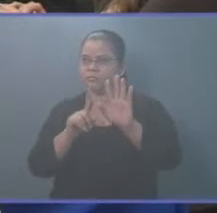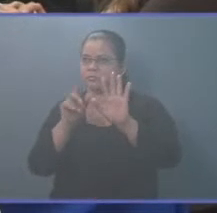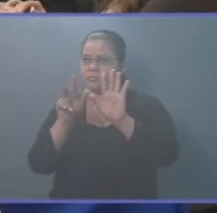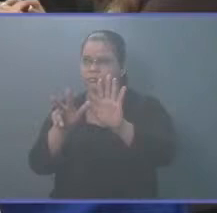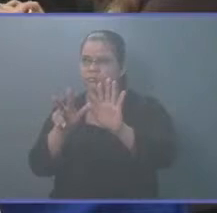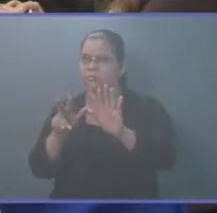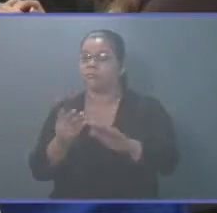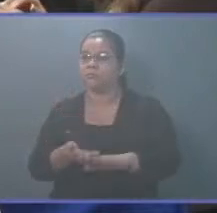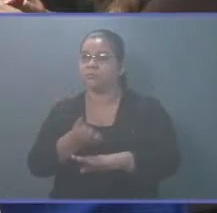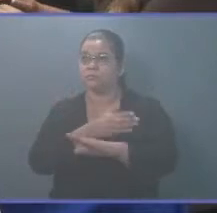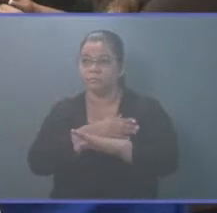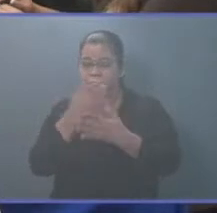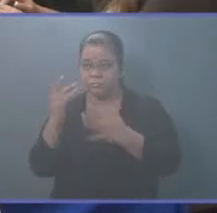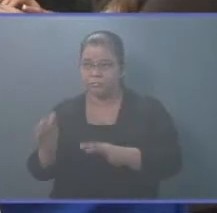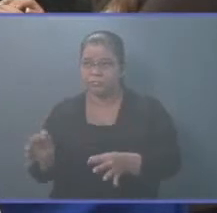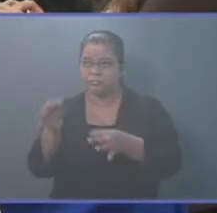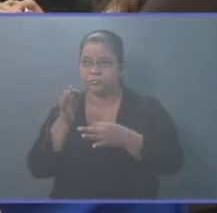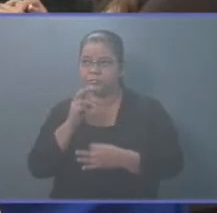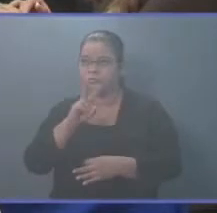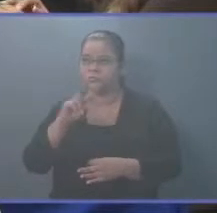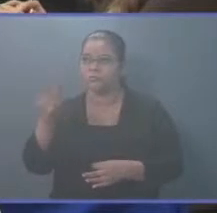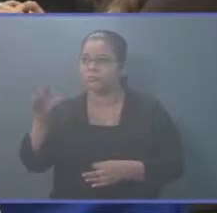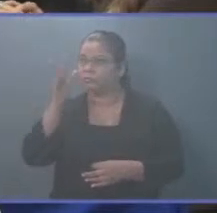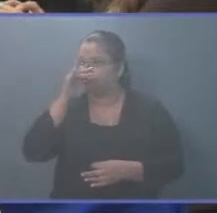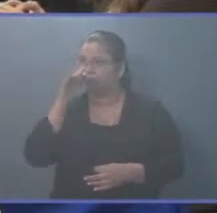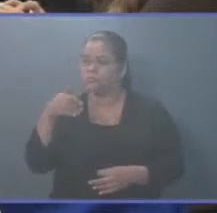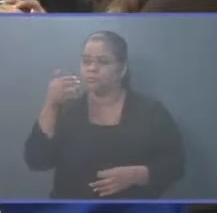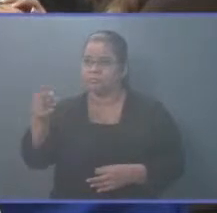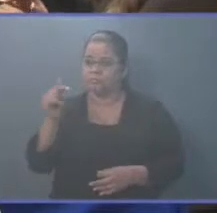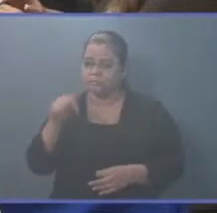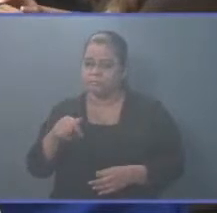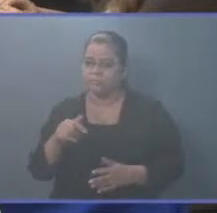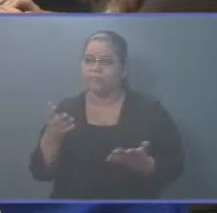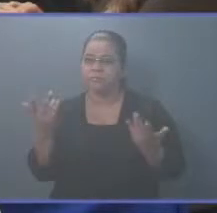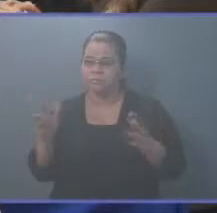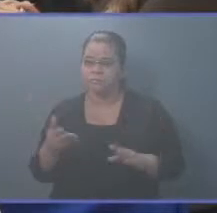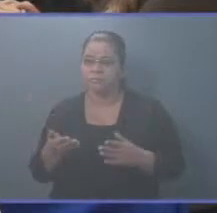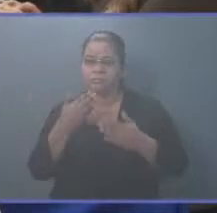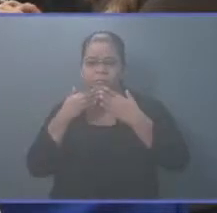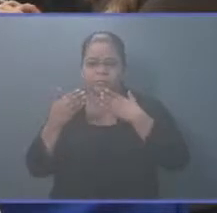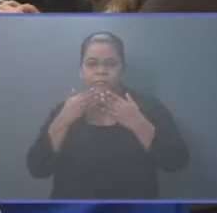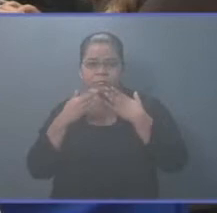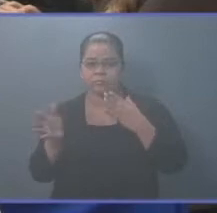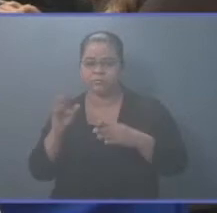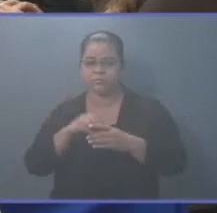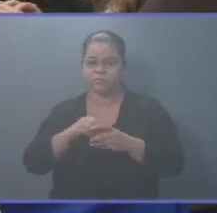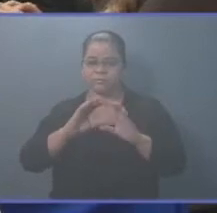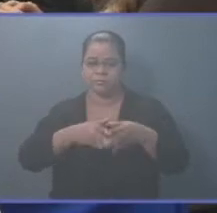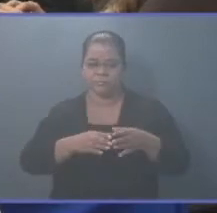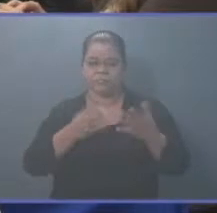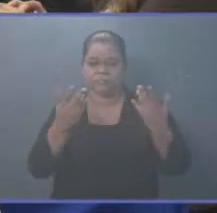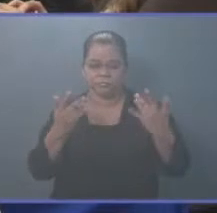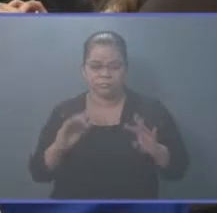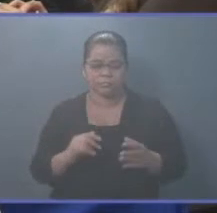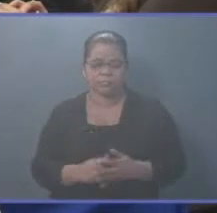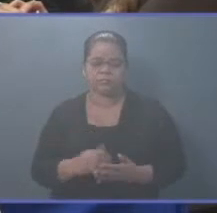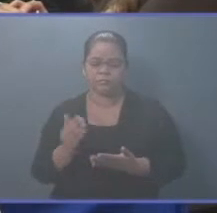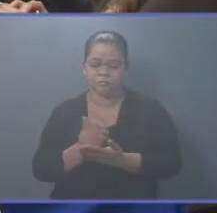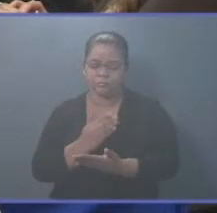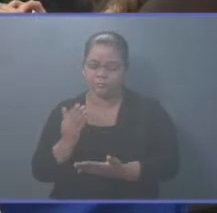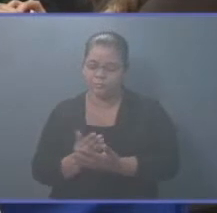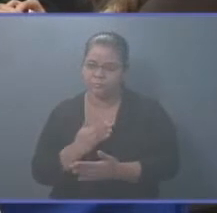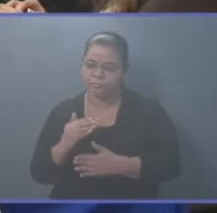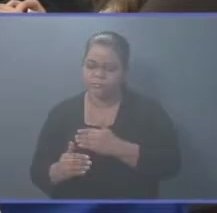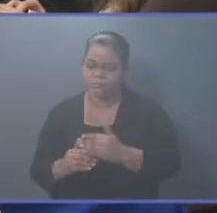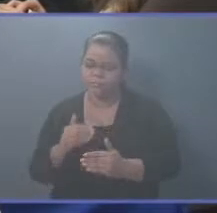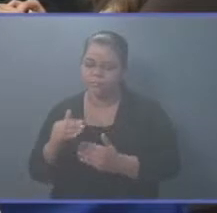6468 recibida en este despacho el 22 de febrero del año en curso, el cual se expone que esa comisión se encuentra en estudio y discusión